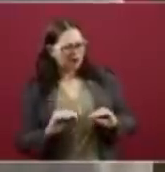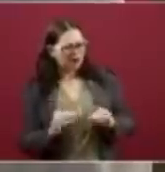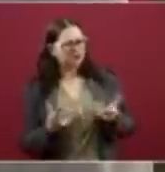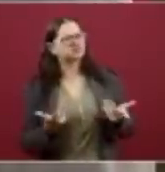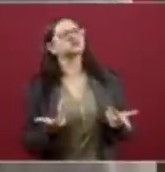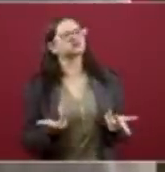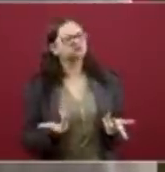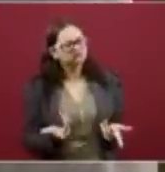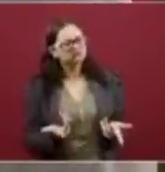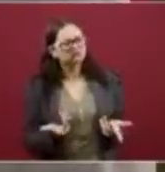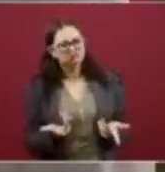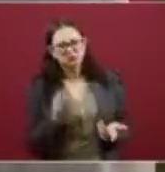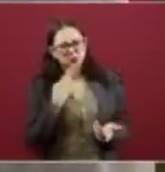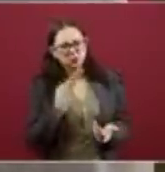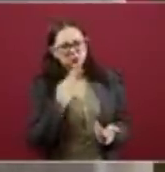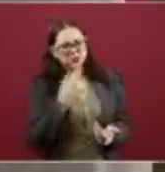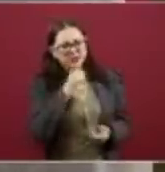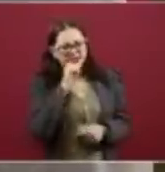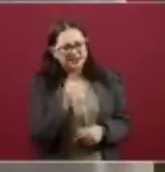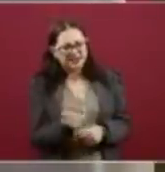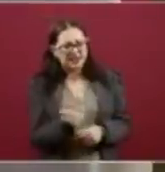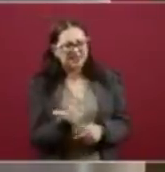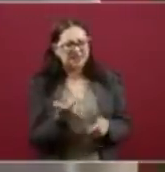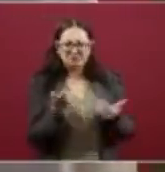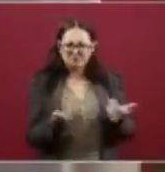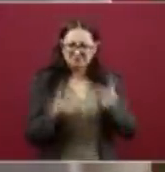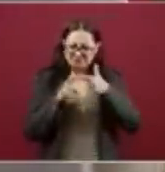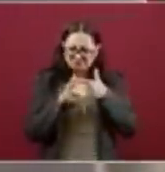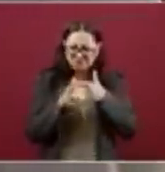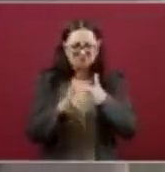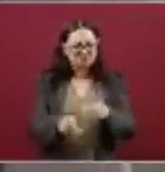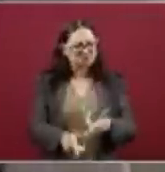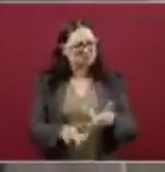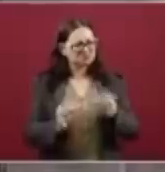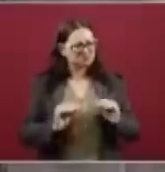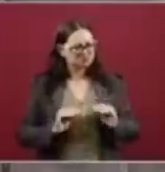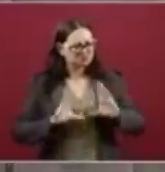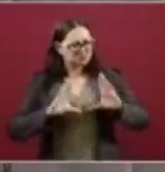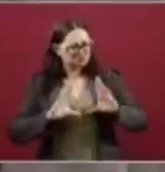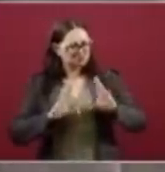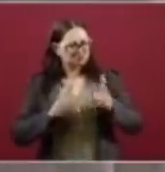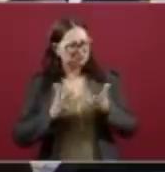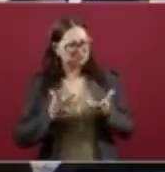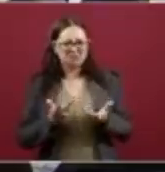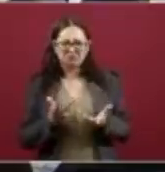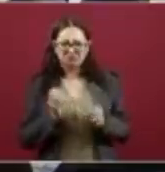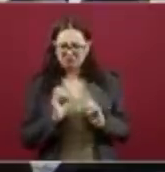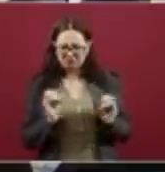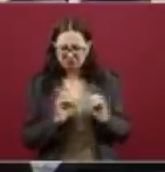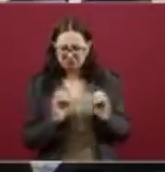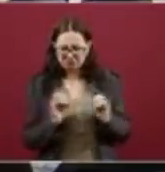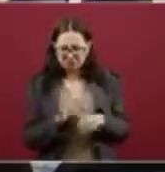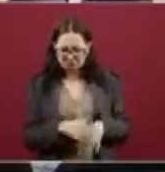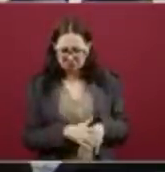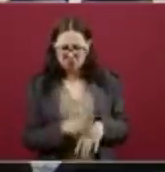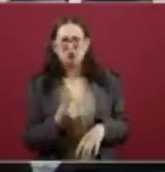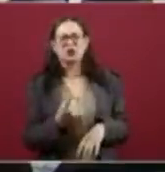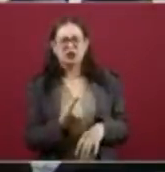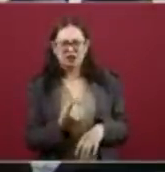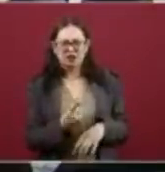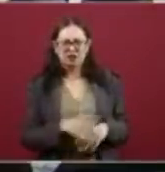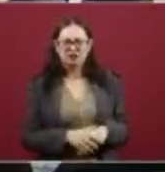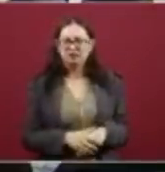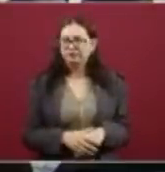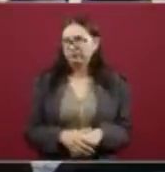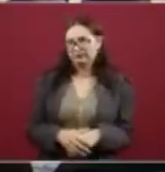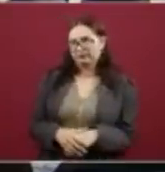qué no utilizan o mantienen de manera permanente y sistemática prendido el botón de seguridad? Es